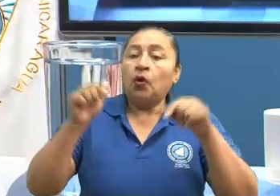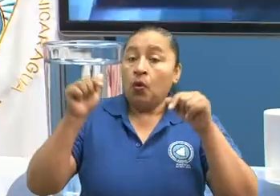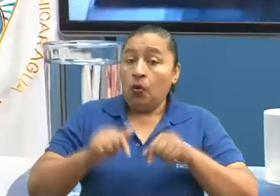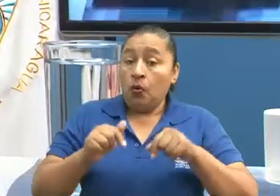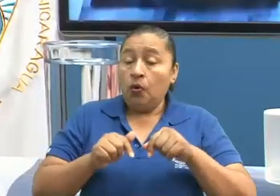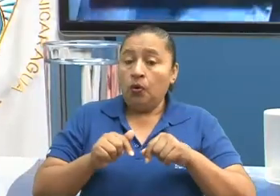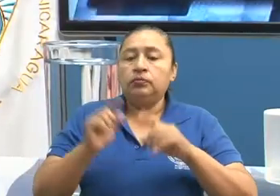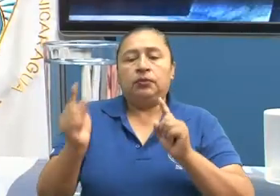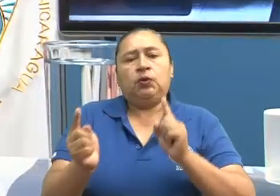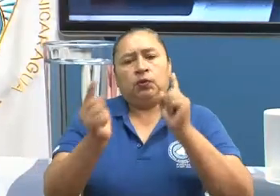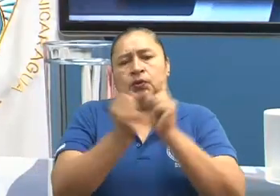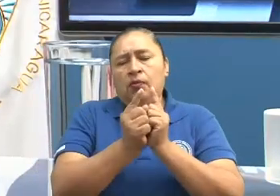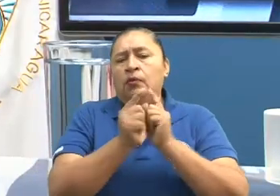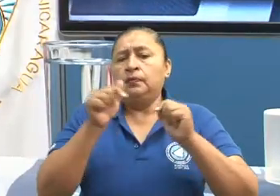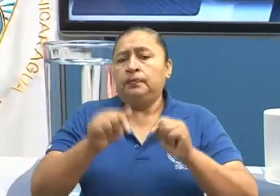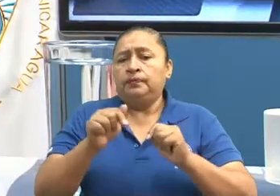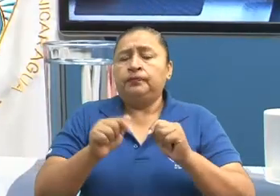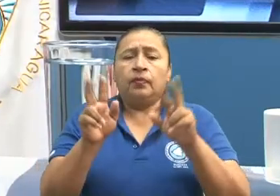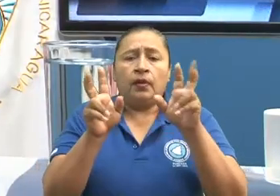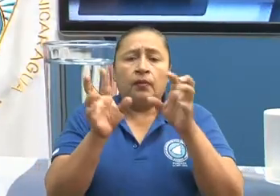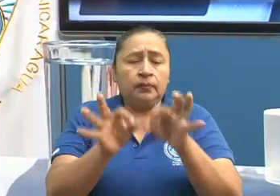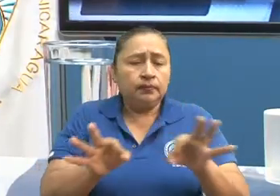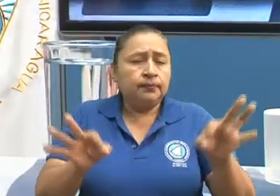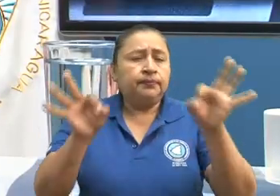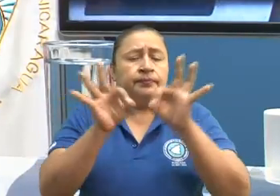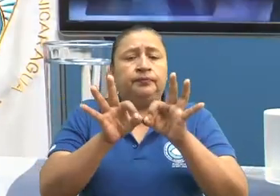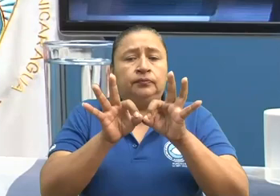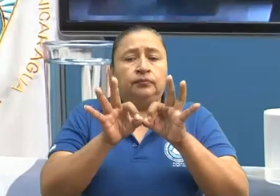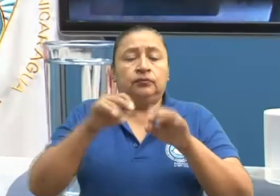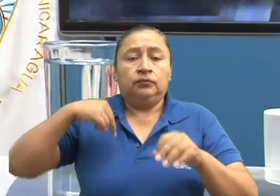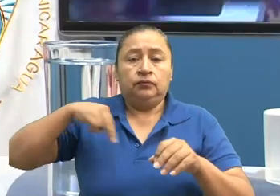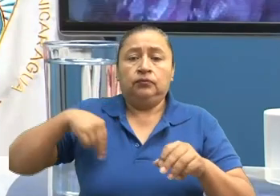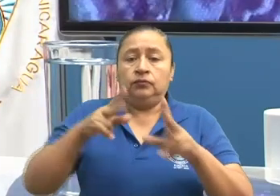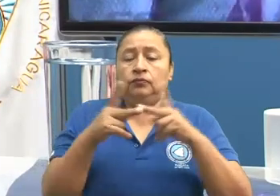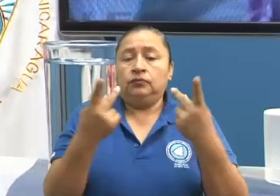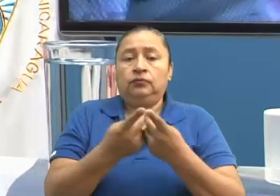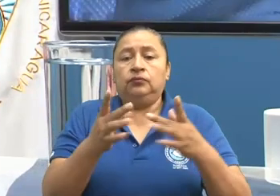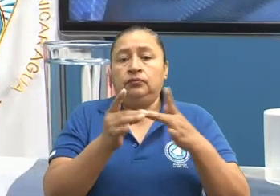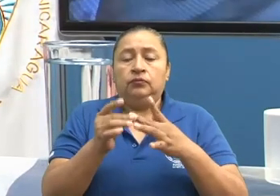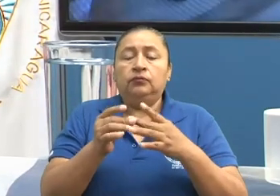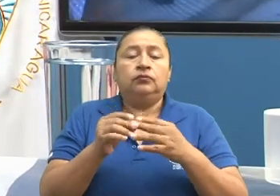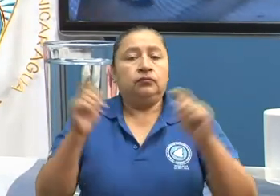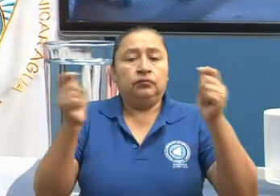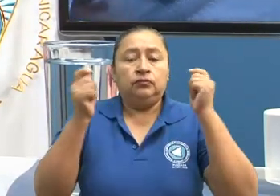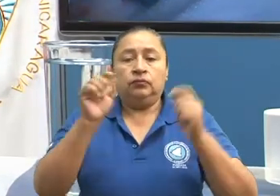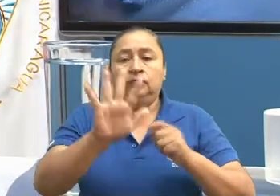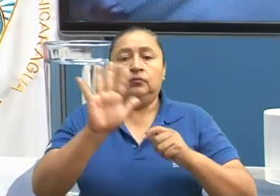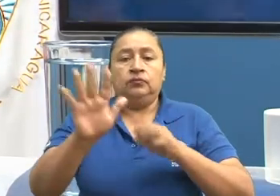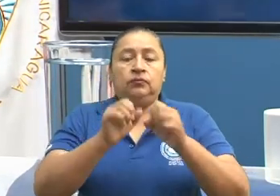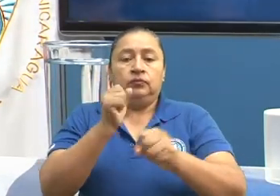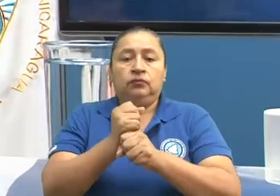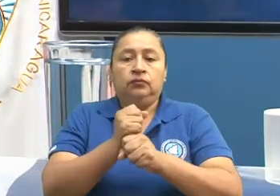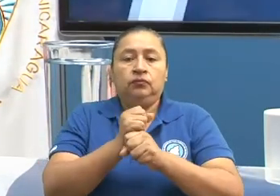oportunidad, un encuentro para analizar un tema muy importante, y es que nuestro pueblo precisamente conmemora el 55 aniversario de